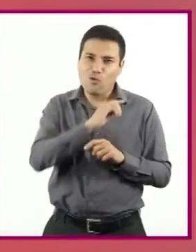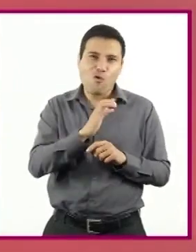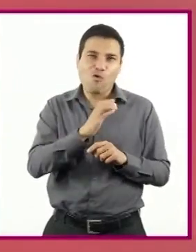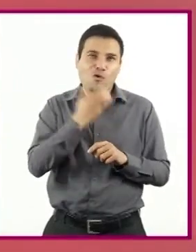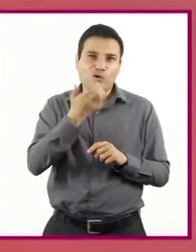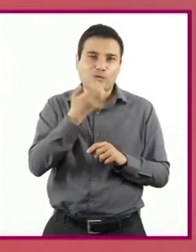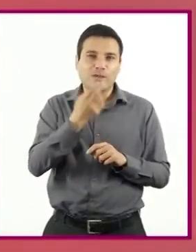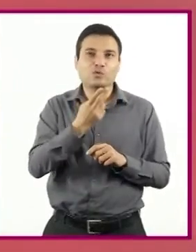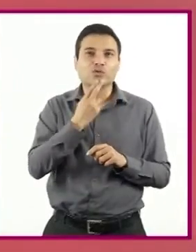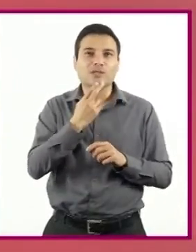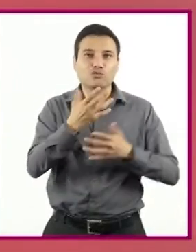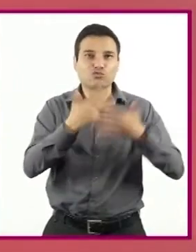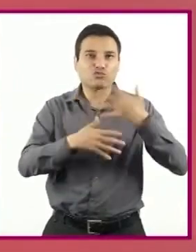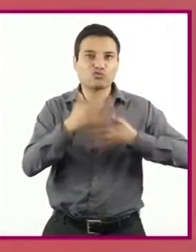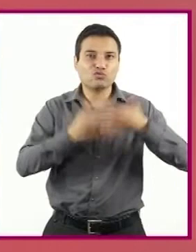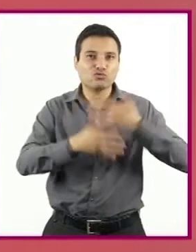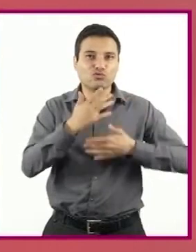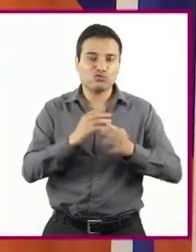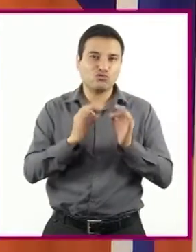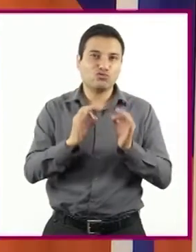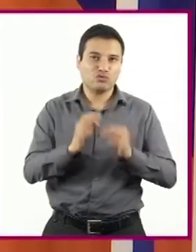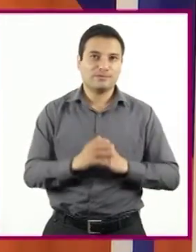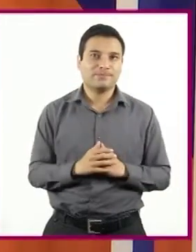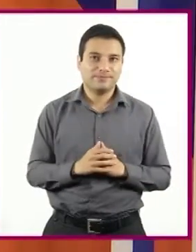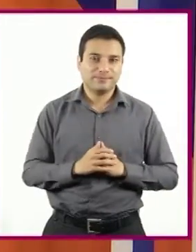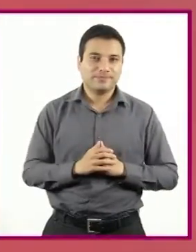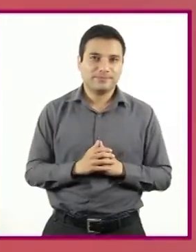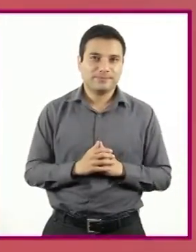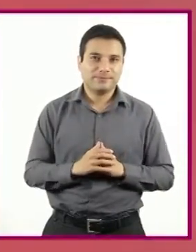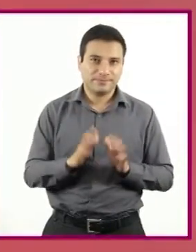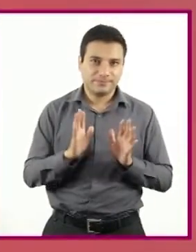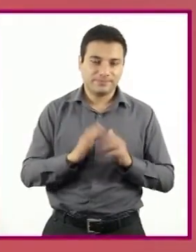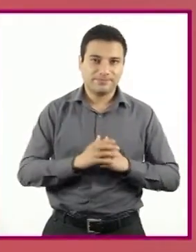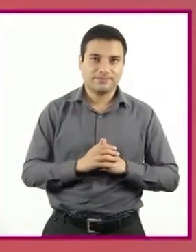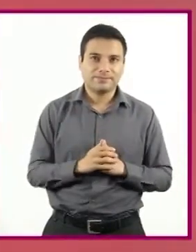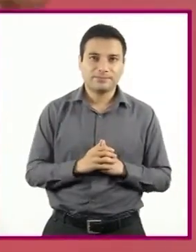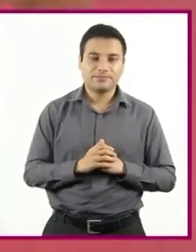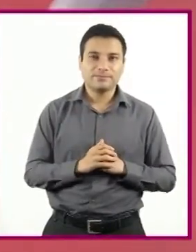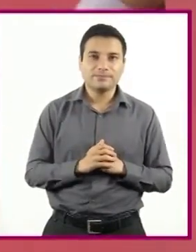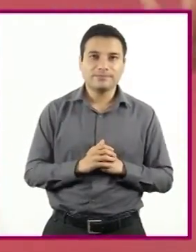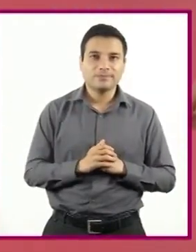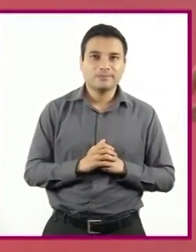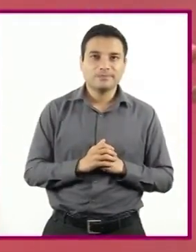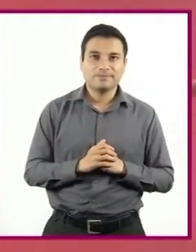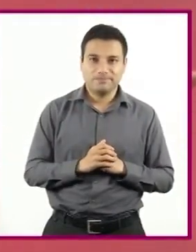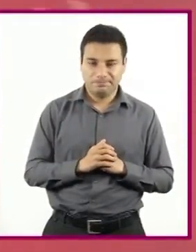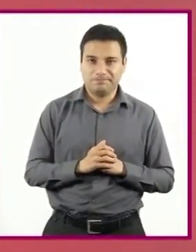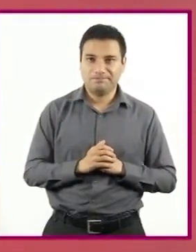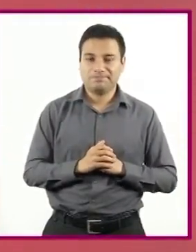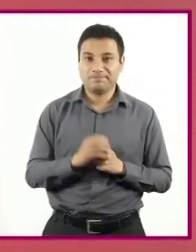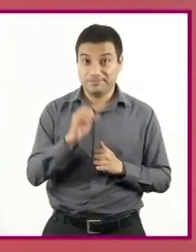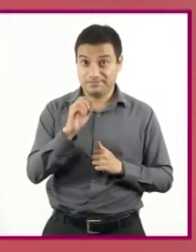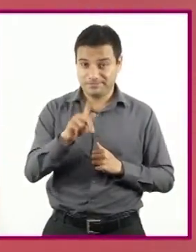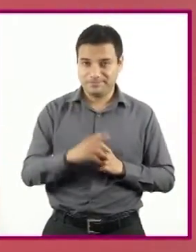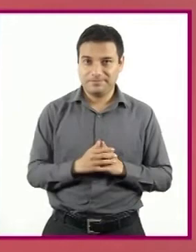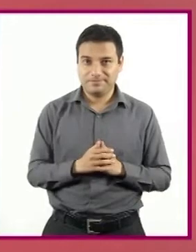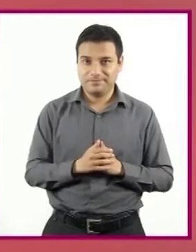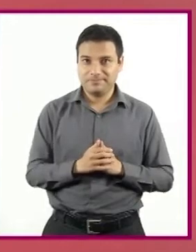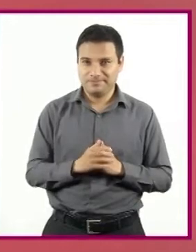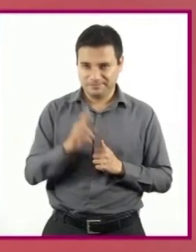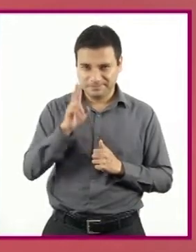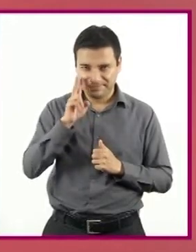nos percatamos. Y para muestra, un botón. ¿Se dieron cuenta? Dije, una imagen dice más que 1000 palabras. ¿Lo